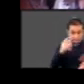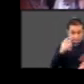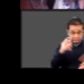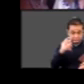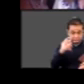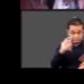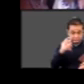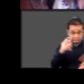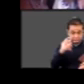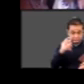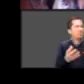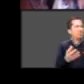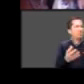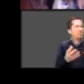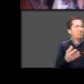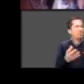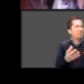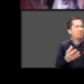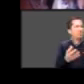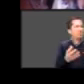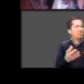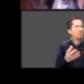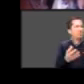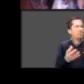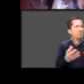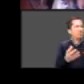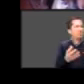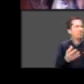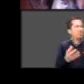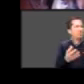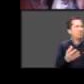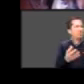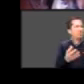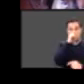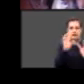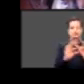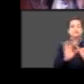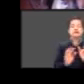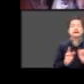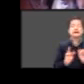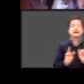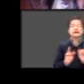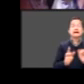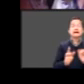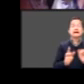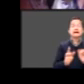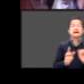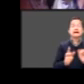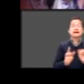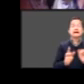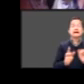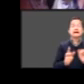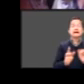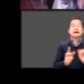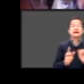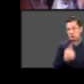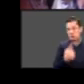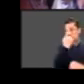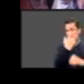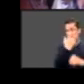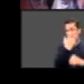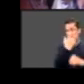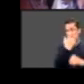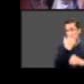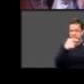o enfocarme en uno de esos aspectos donde todavía tenemos muchísimo que caminar y se